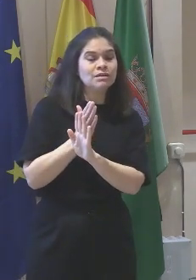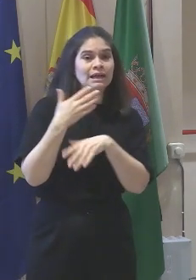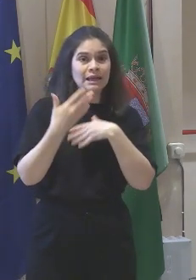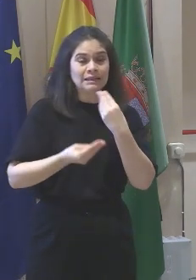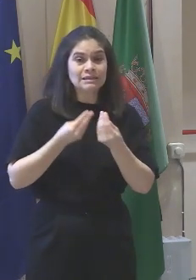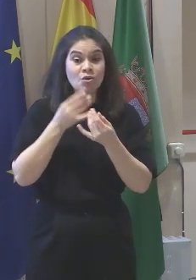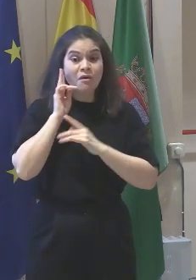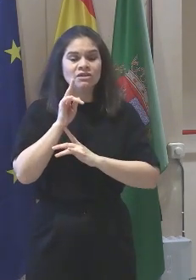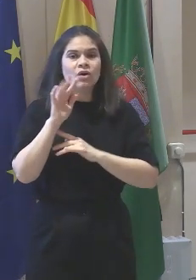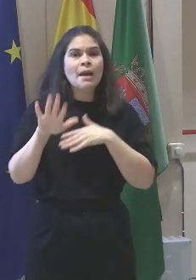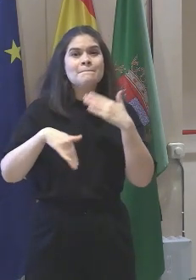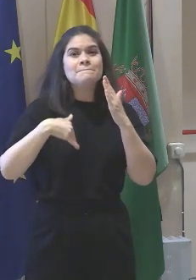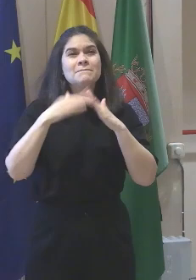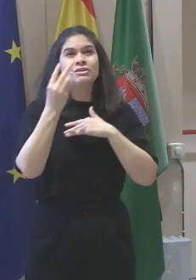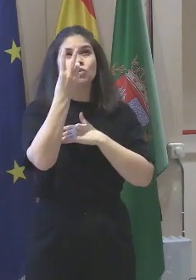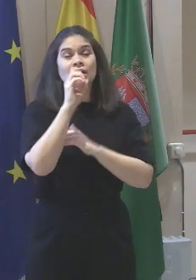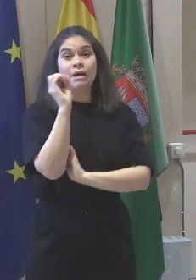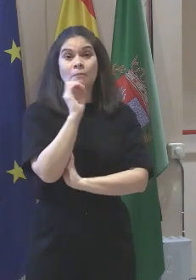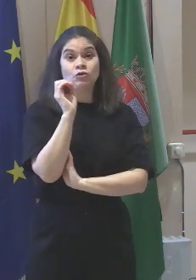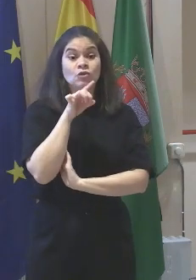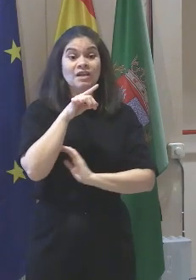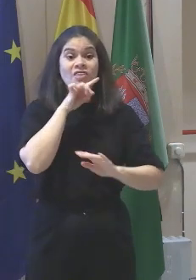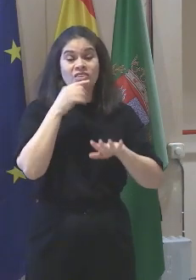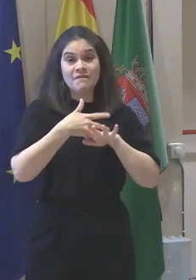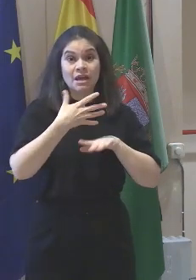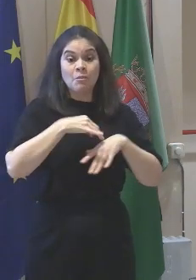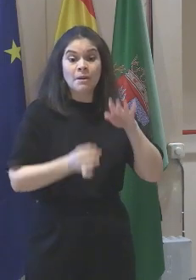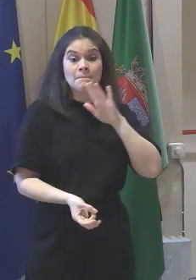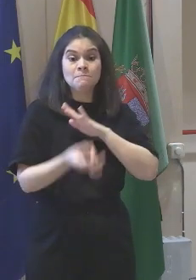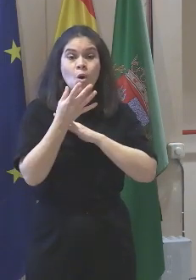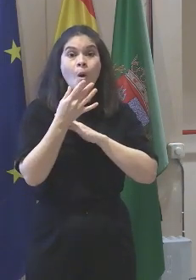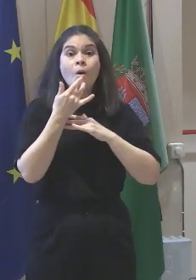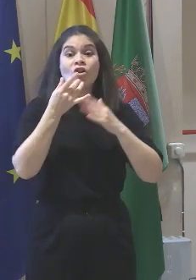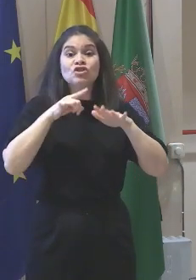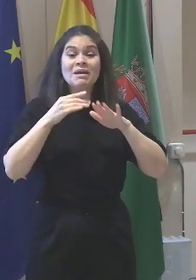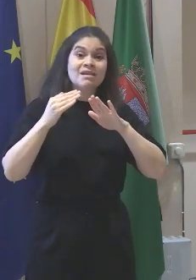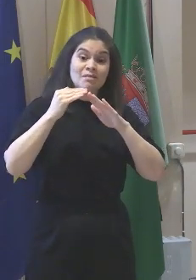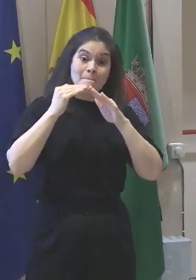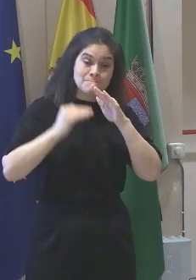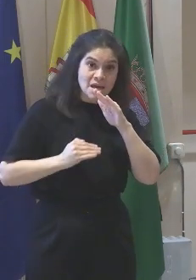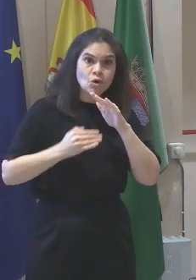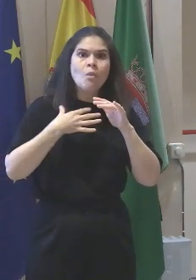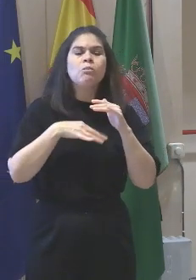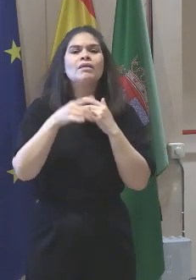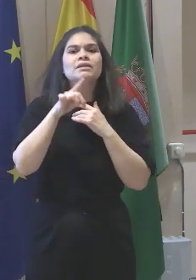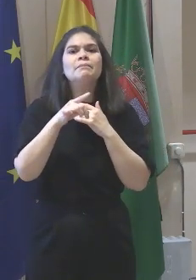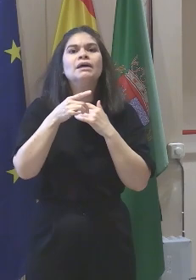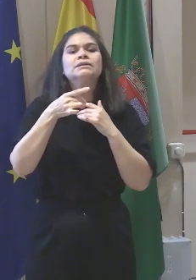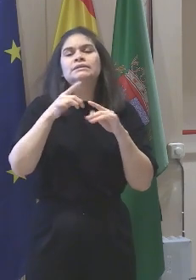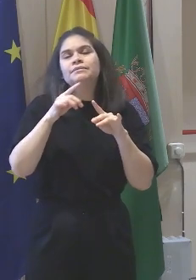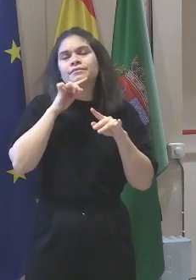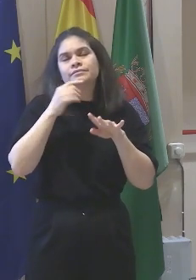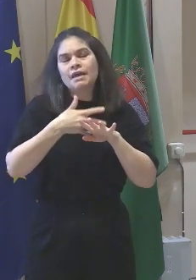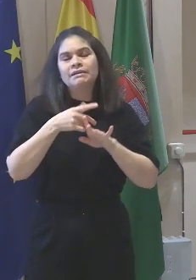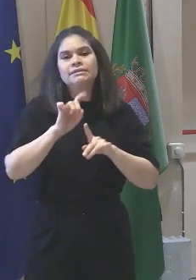hasta que más de un 30% de estas diabetes que pueden aparecer por debajo de los 6 meses pueden ser incluso diabetes tipo 1,